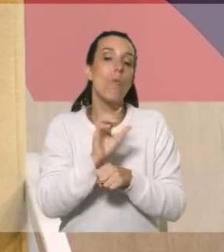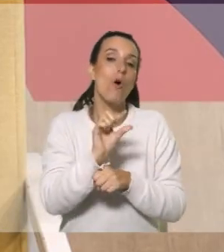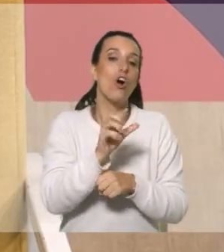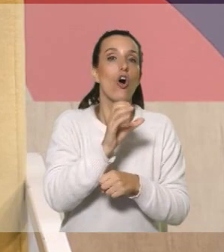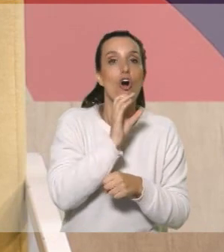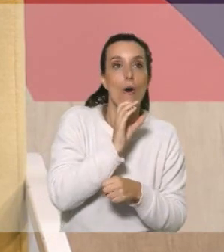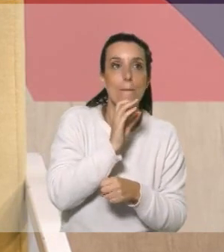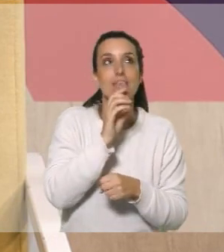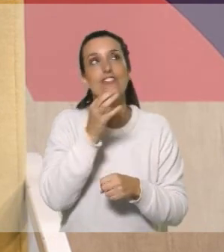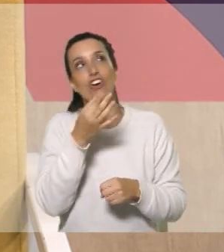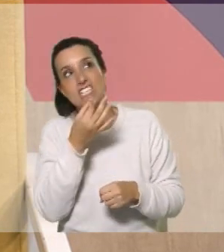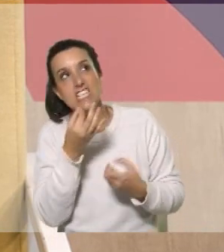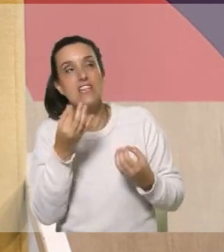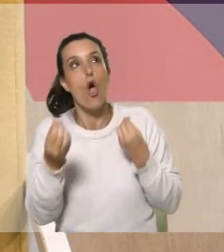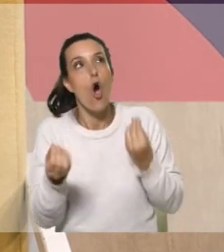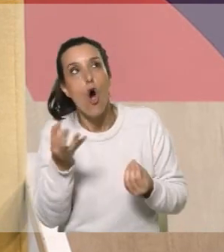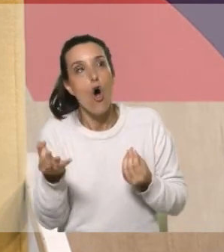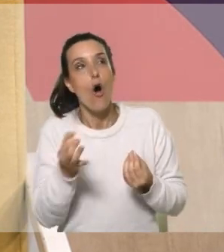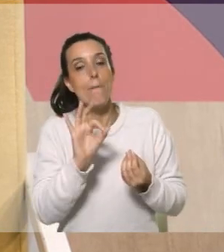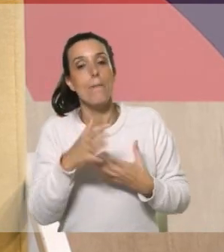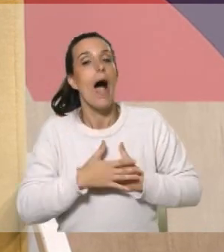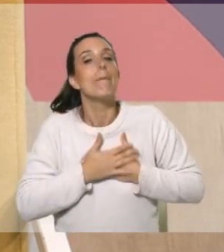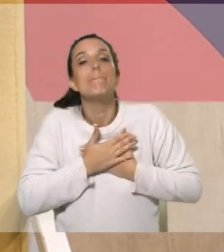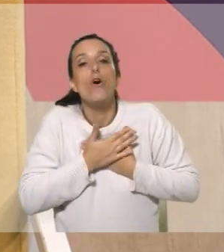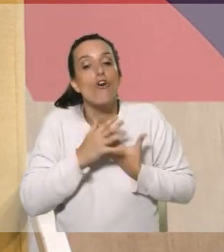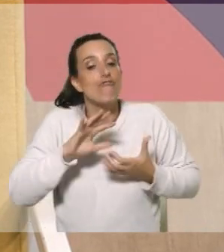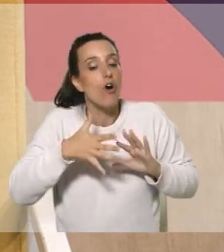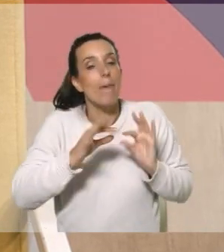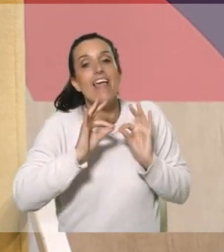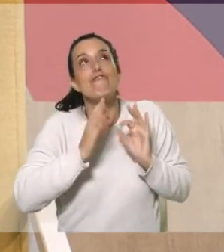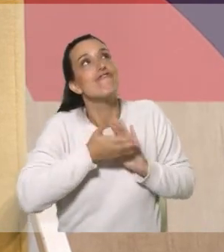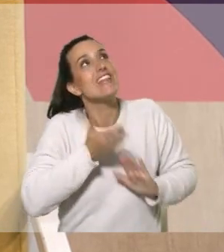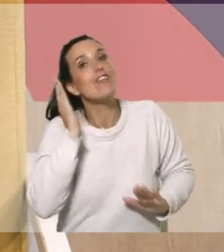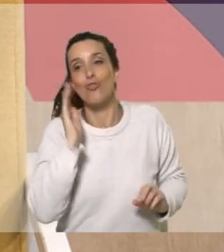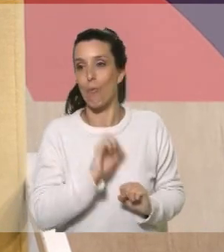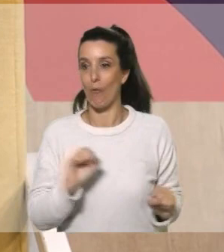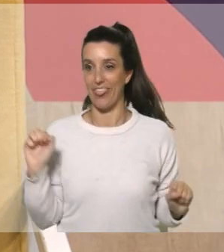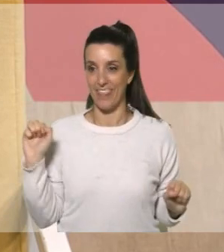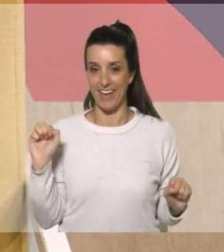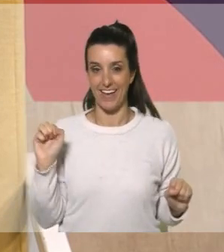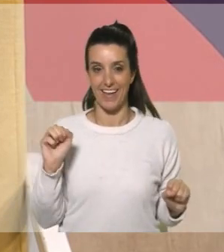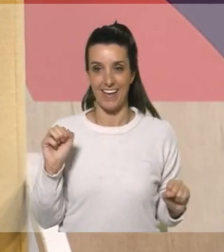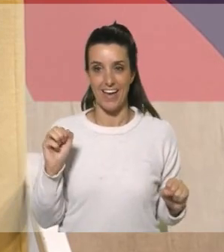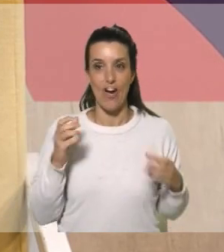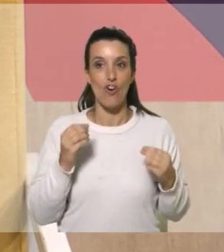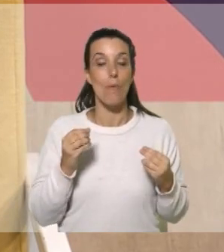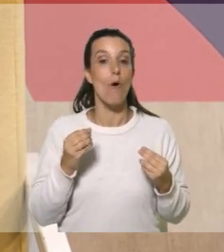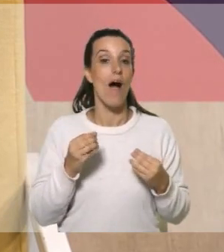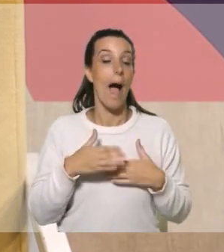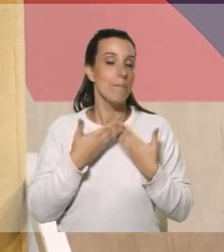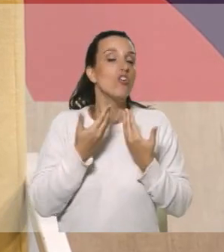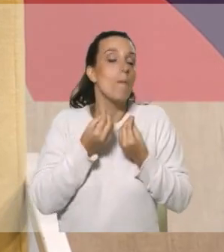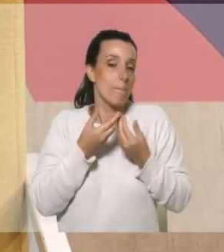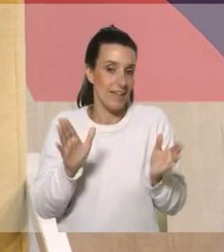Como la forma perfecta no como la fórmula para que el amor sea infinito está que en realidad la obra comienza con una